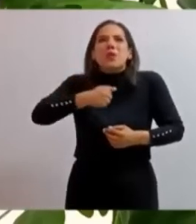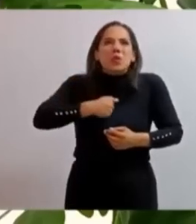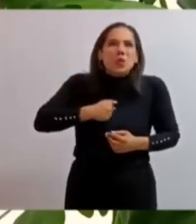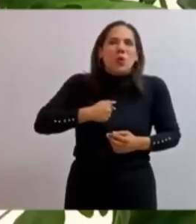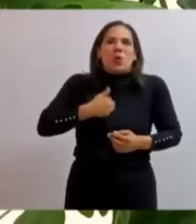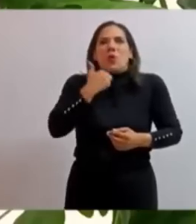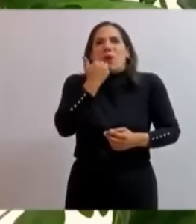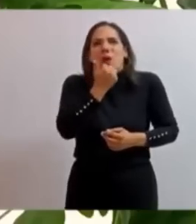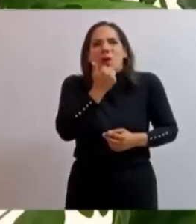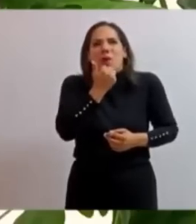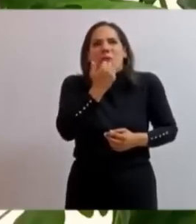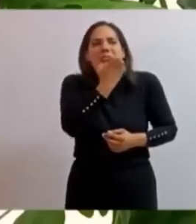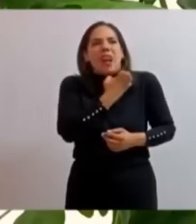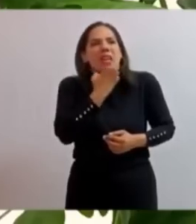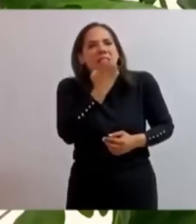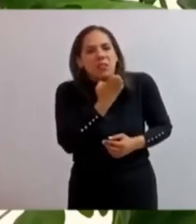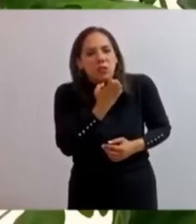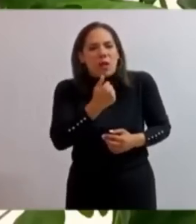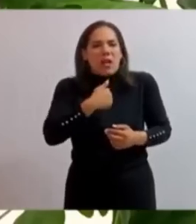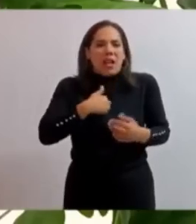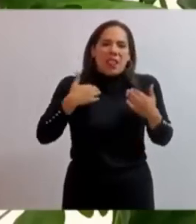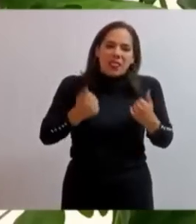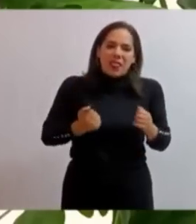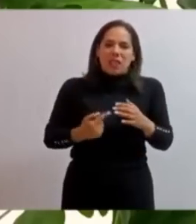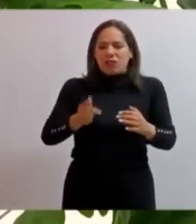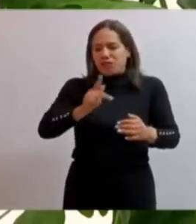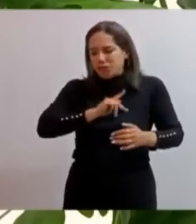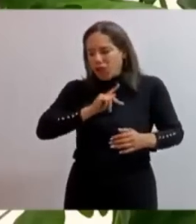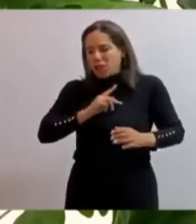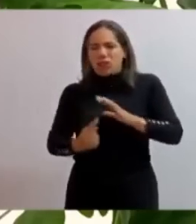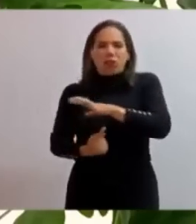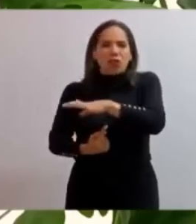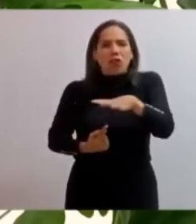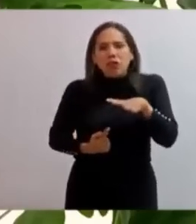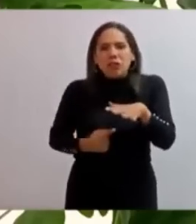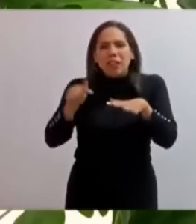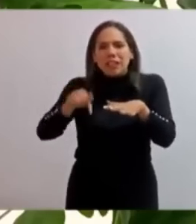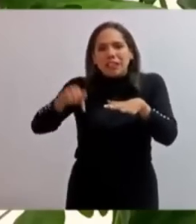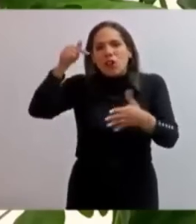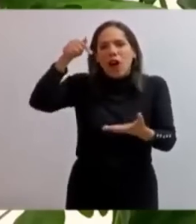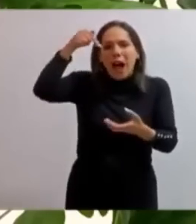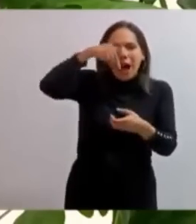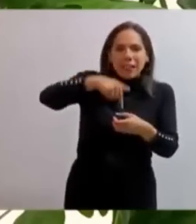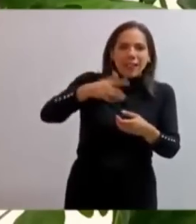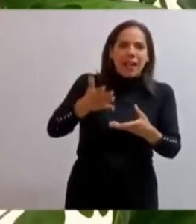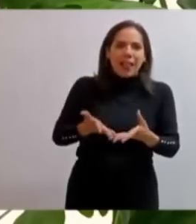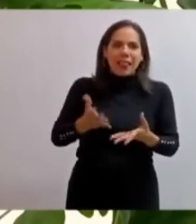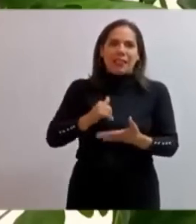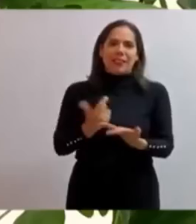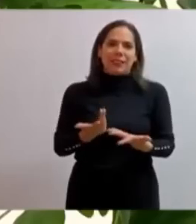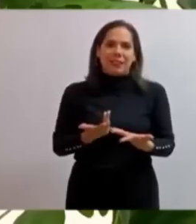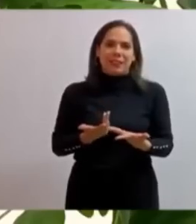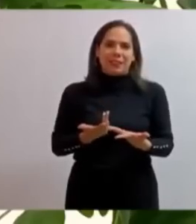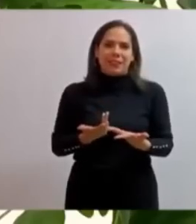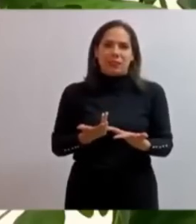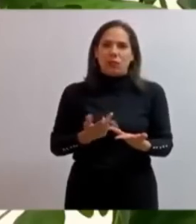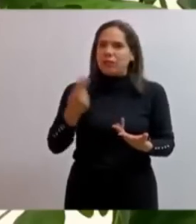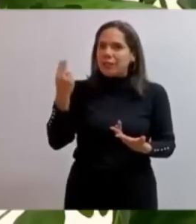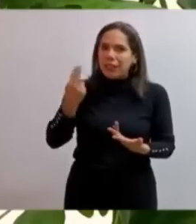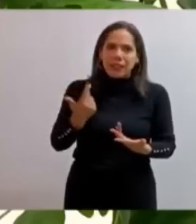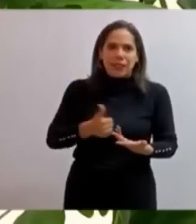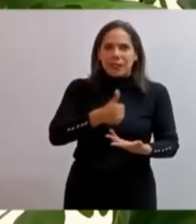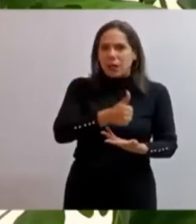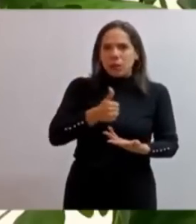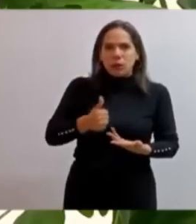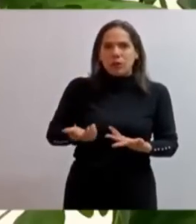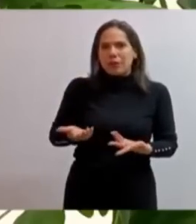damos cuenta que hay realidades que impactan de repente a una comunidad escolar